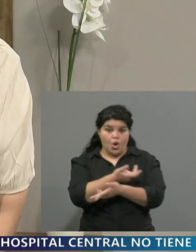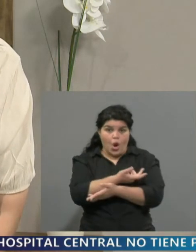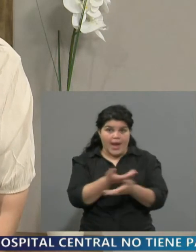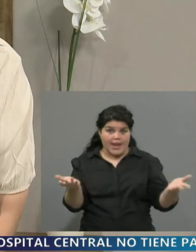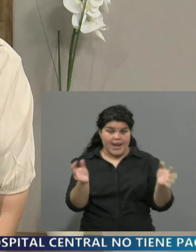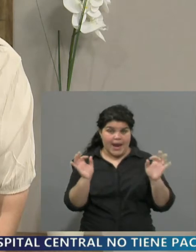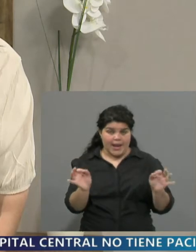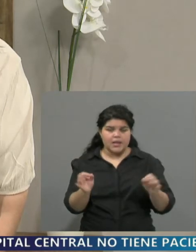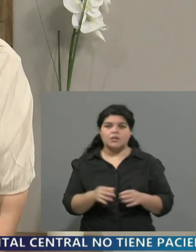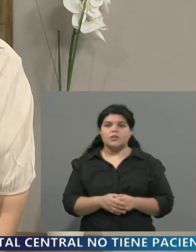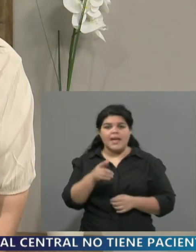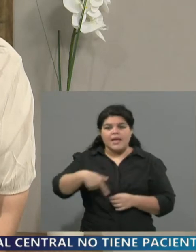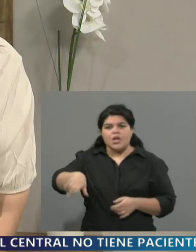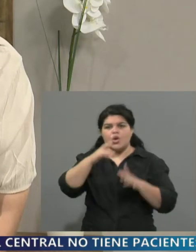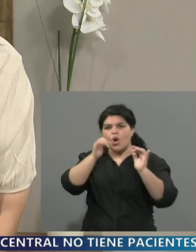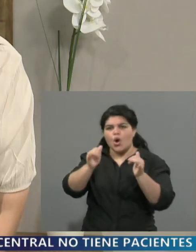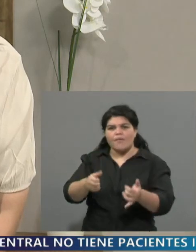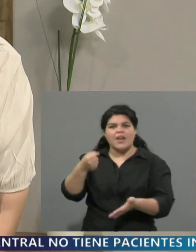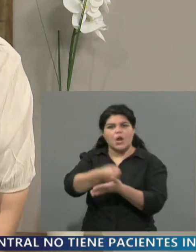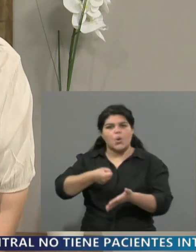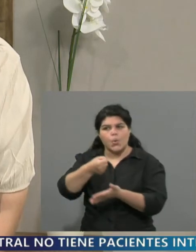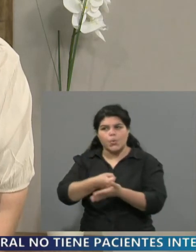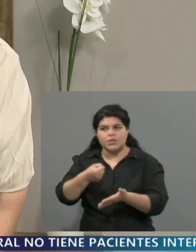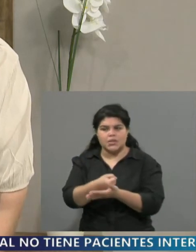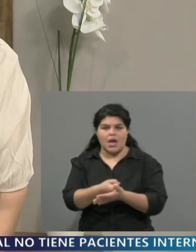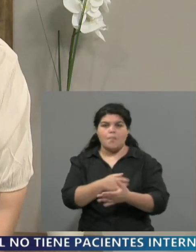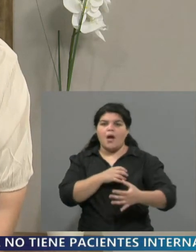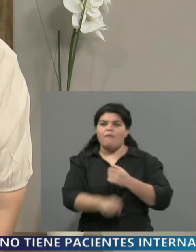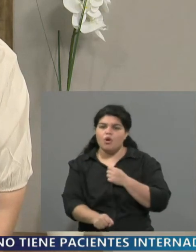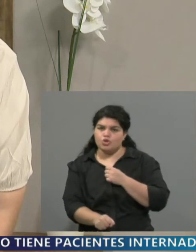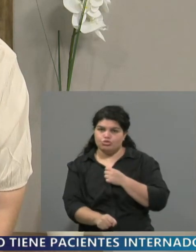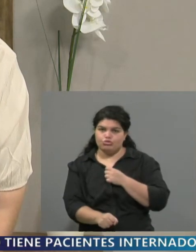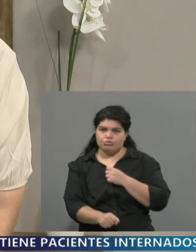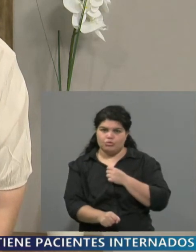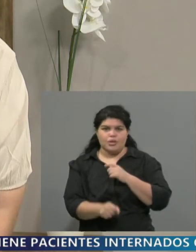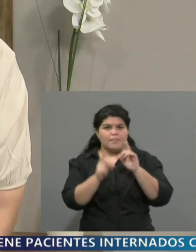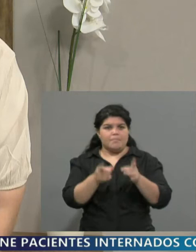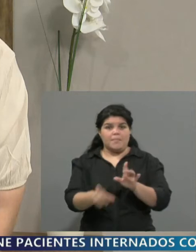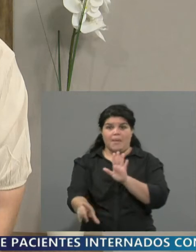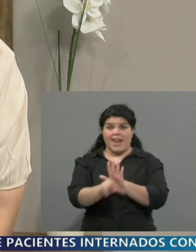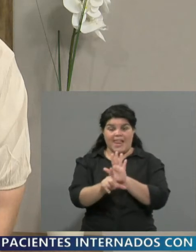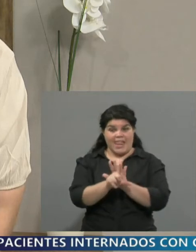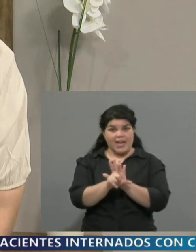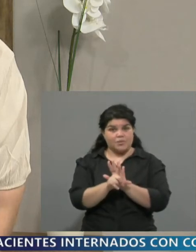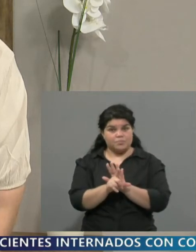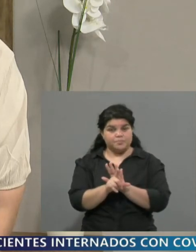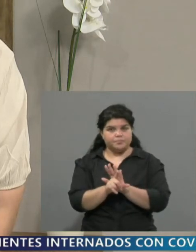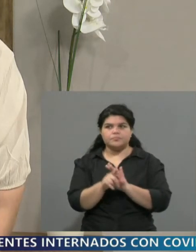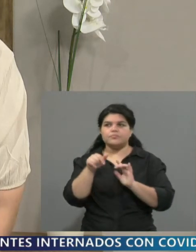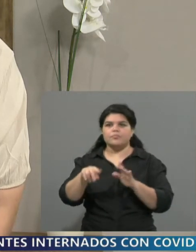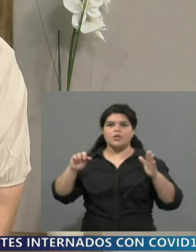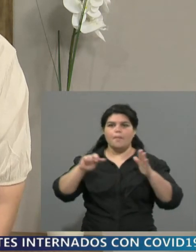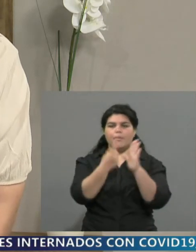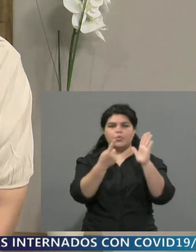la ley de interrupción voluntaria del embarazo, teniendo en cuenta que la primera consigna de la campaña nacional por el